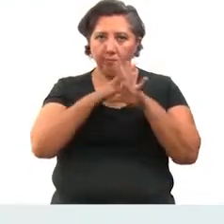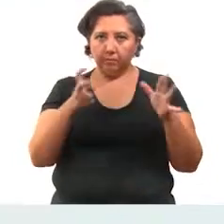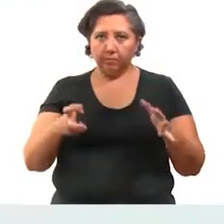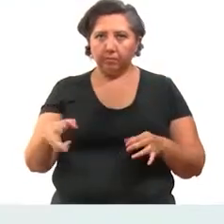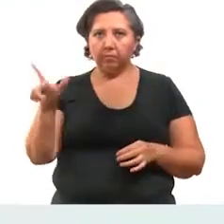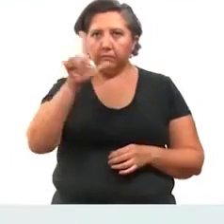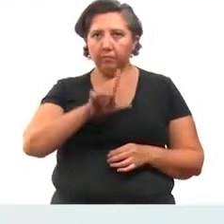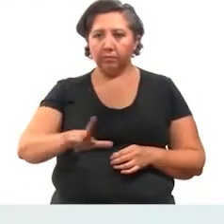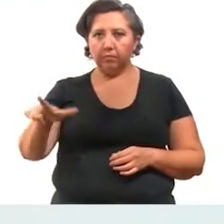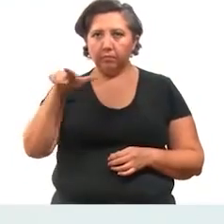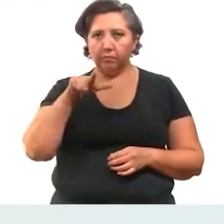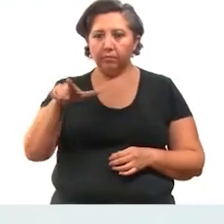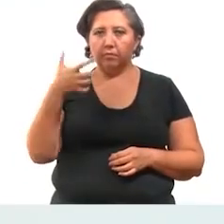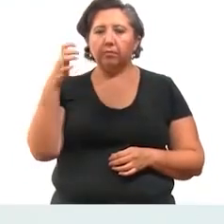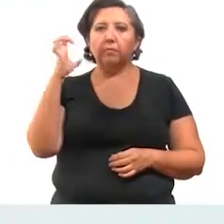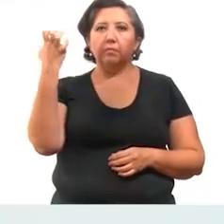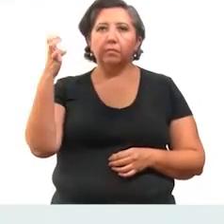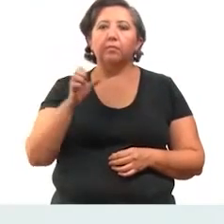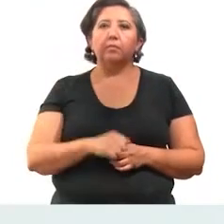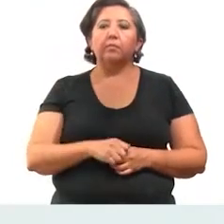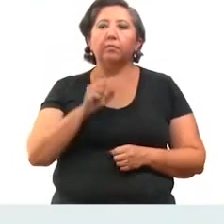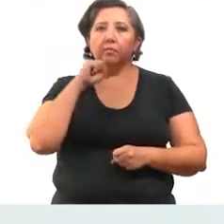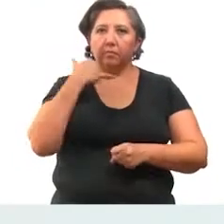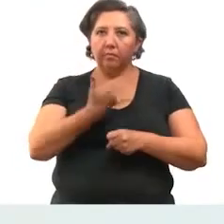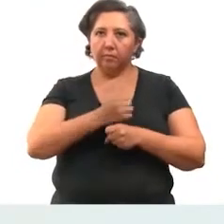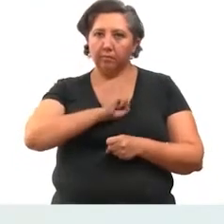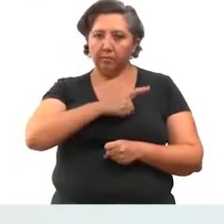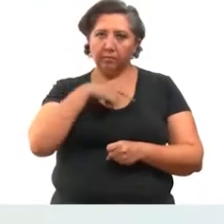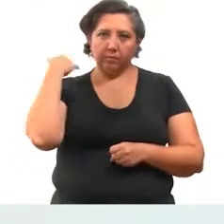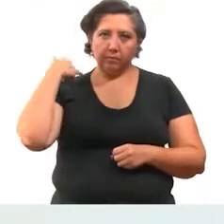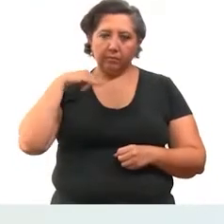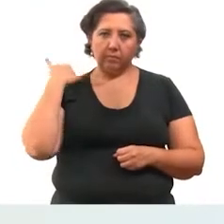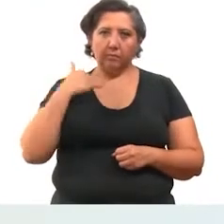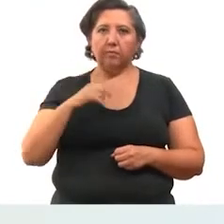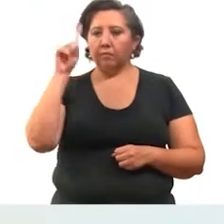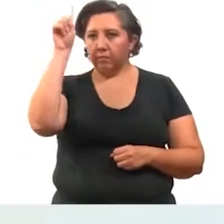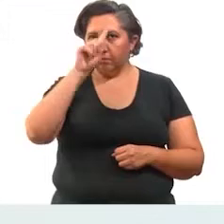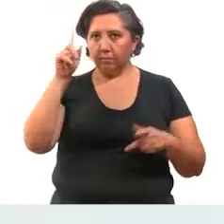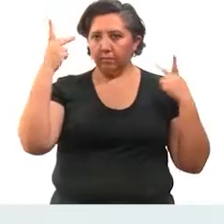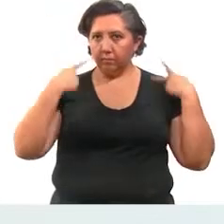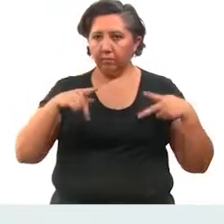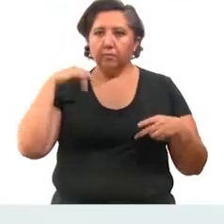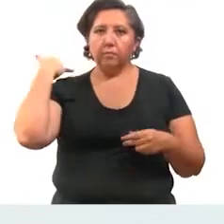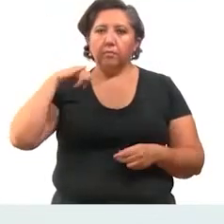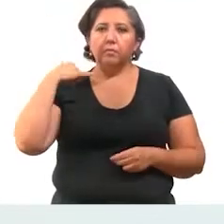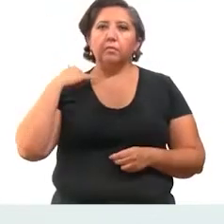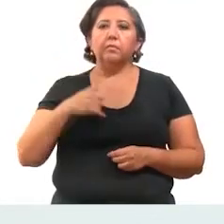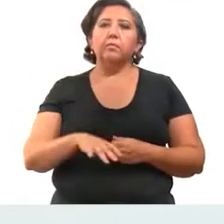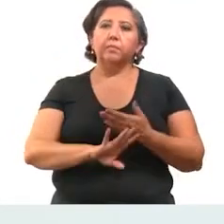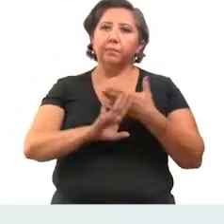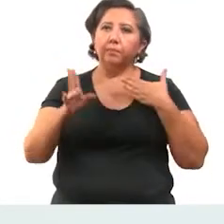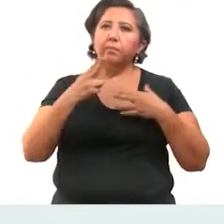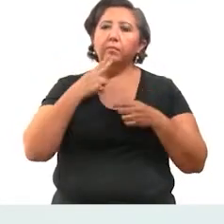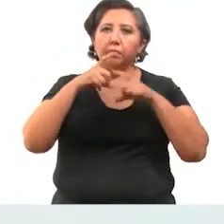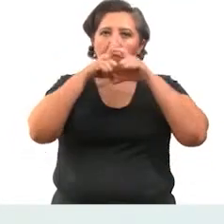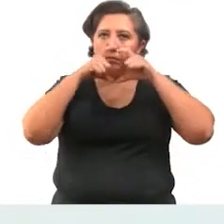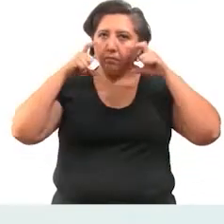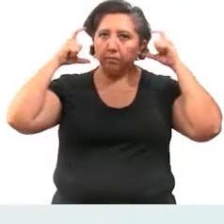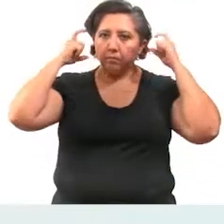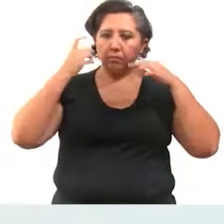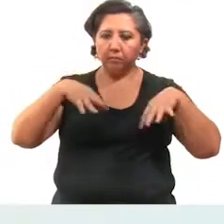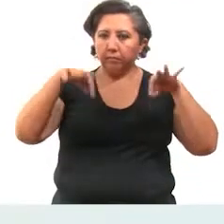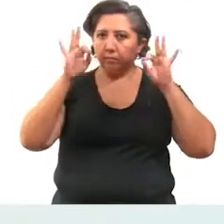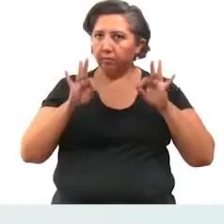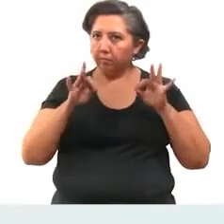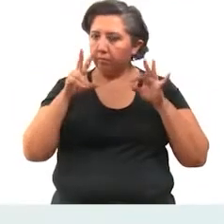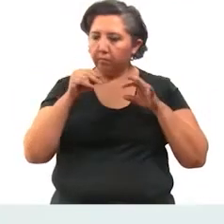médico de este lunes 17 de enero. La Secretaría de Salud de Yucatán recomienda a la población yucateca evitar el uso de cubrebocas de